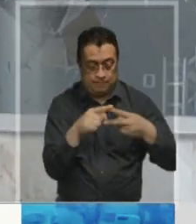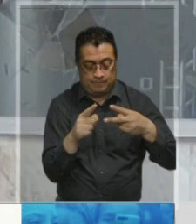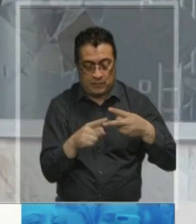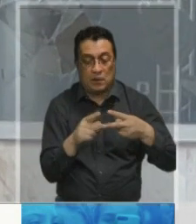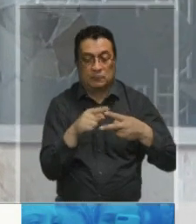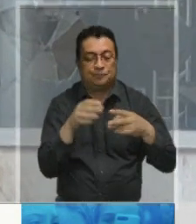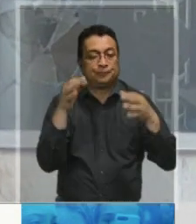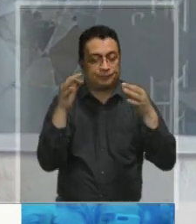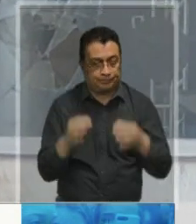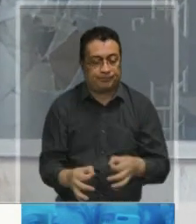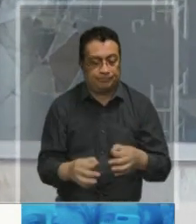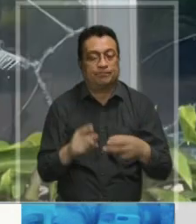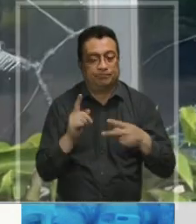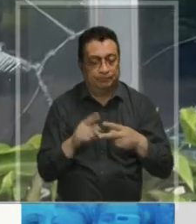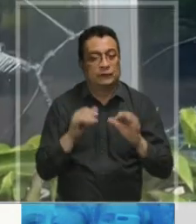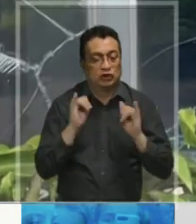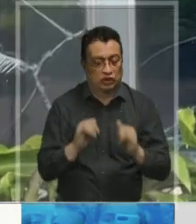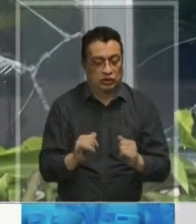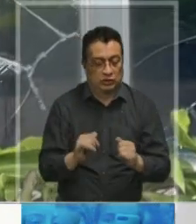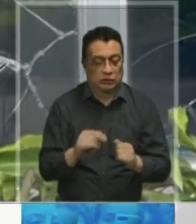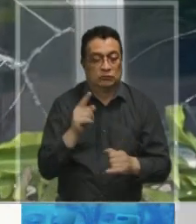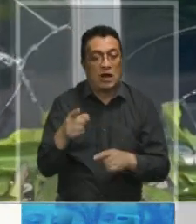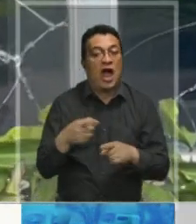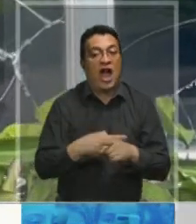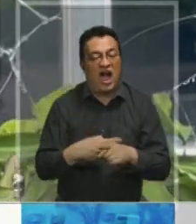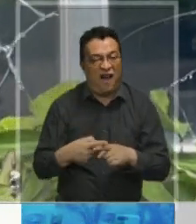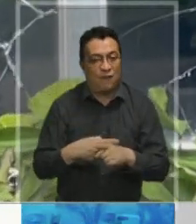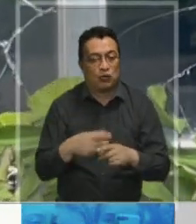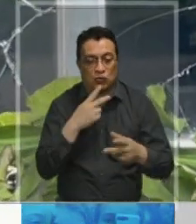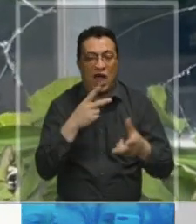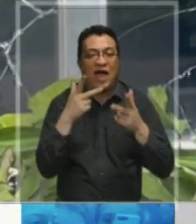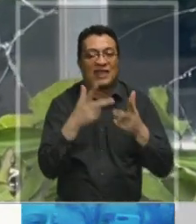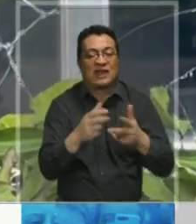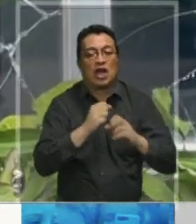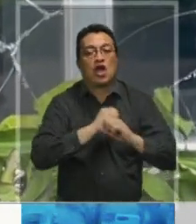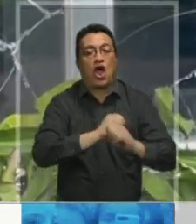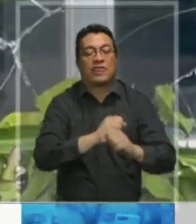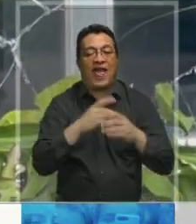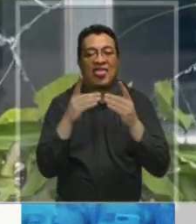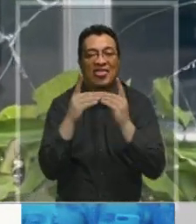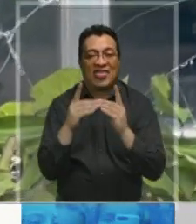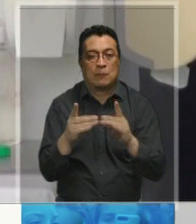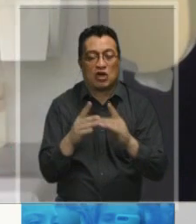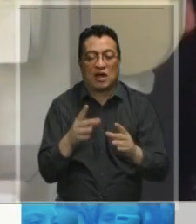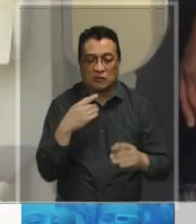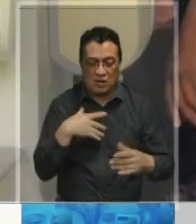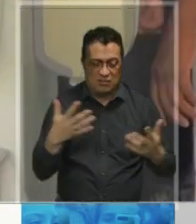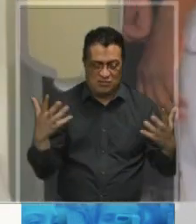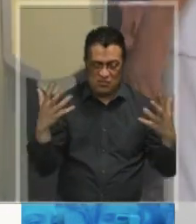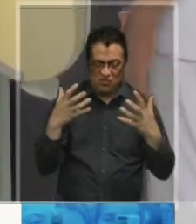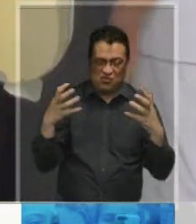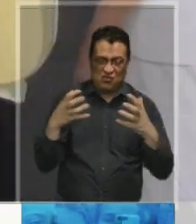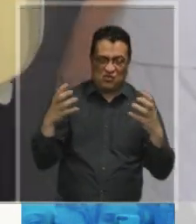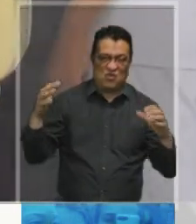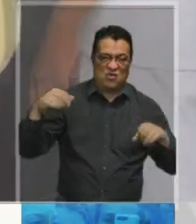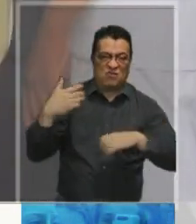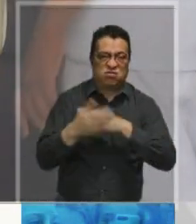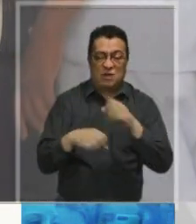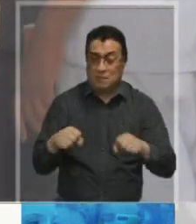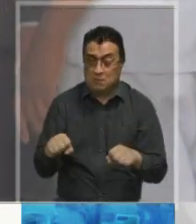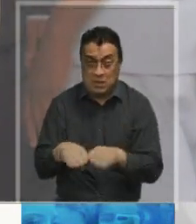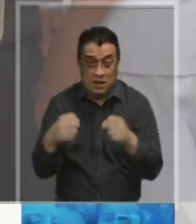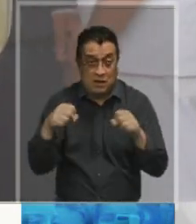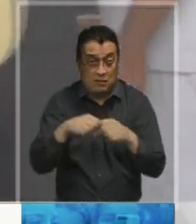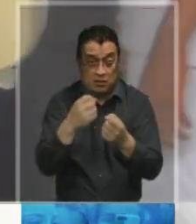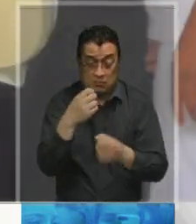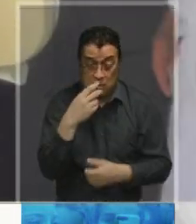Reafirmar aquello de que es un abuso, un ataque antidemocrático, pero también absolutamente irracional. Los daños que pudimos ver,